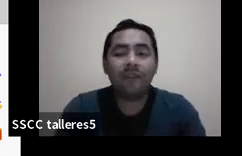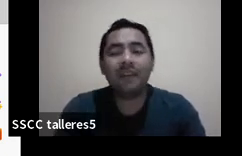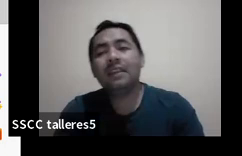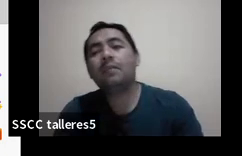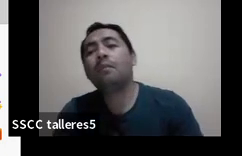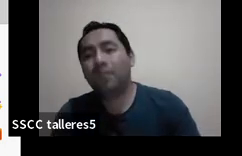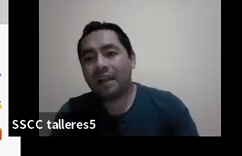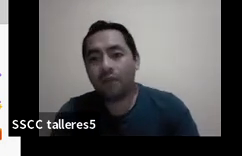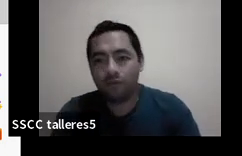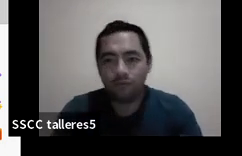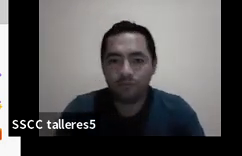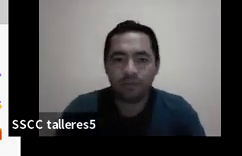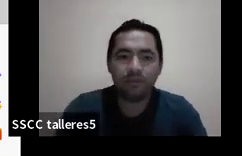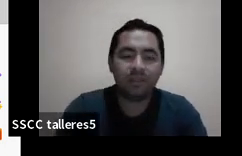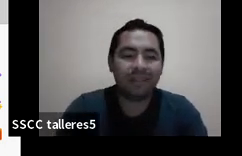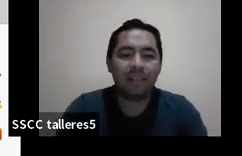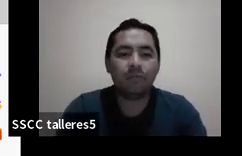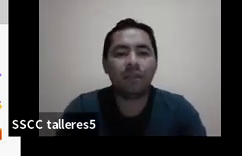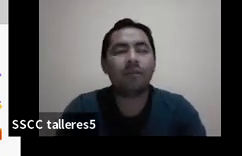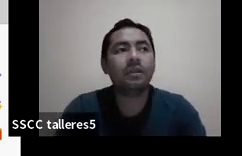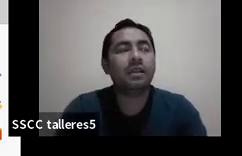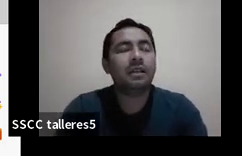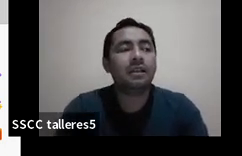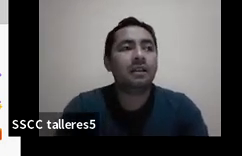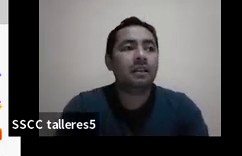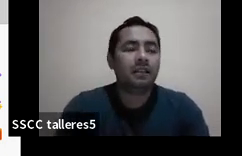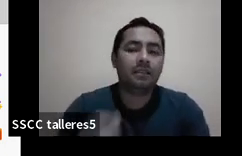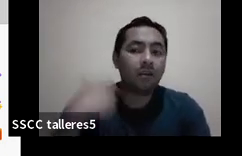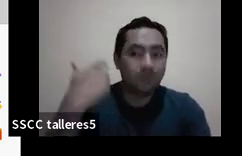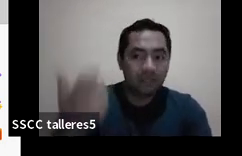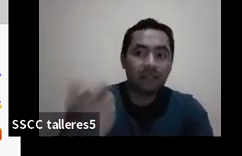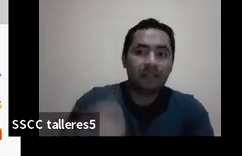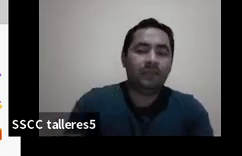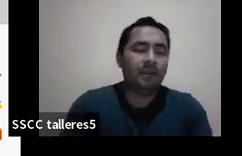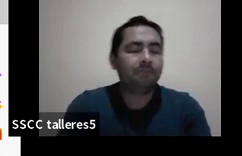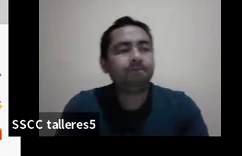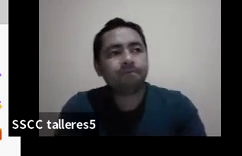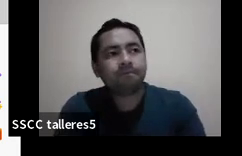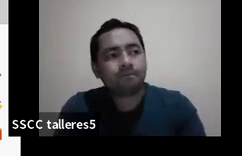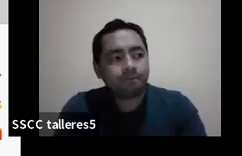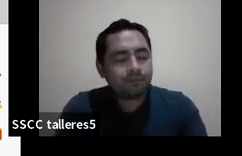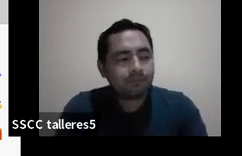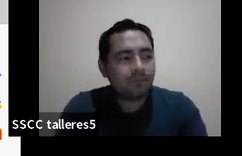entre leve y moderado, ¿no? Más o menos entre leve y moderado. Y así es como se le clasifica.